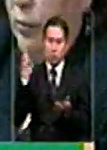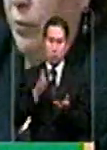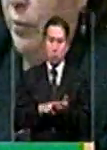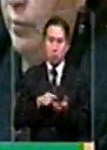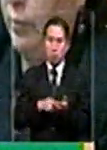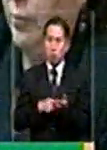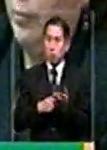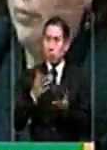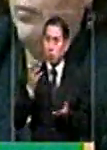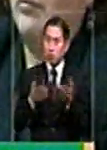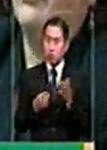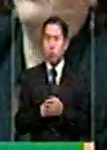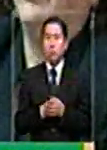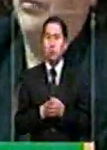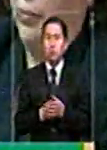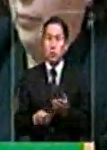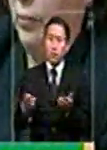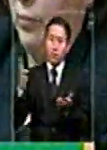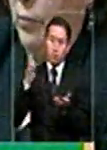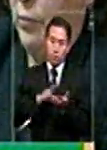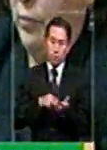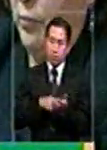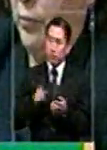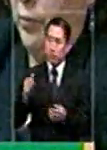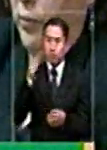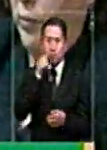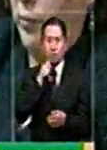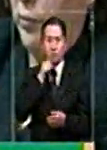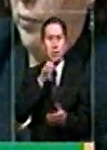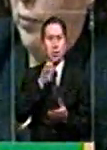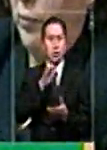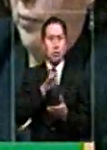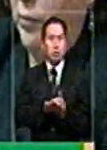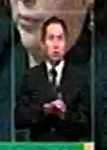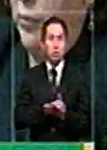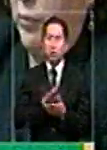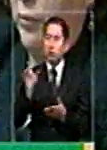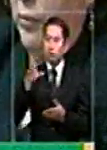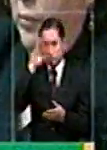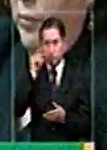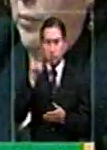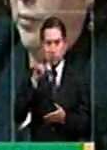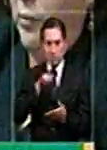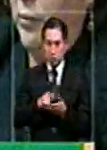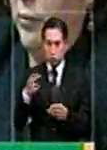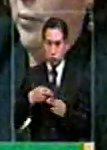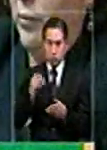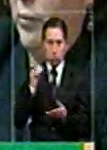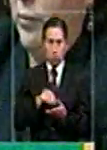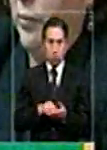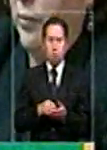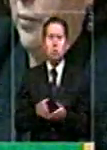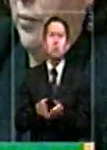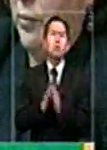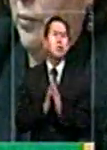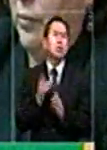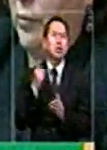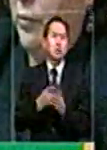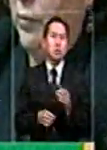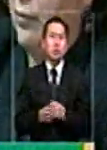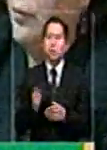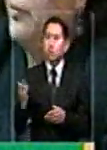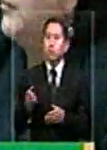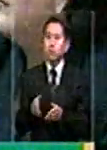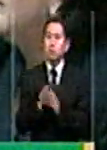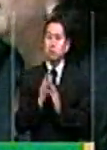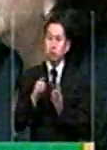firma. Firma Maricruz Medrano Estrella. ¿Qué pide?